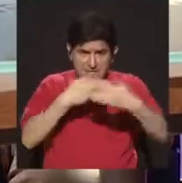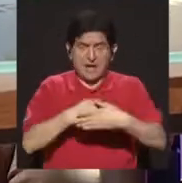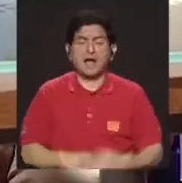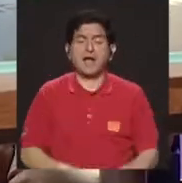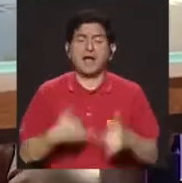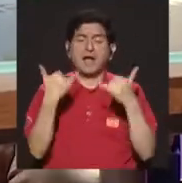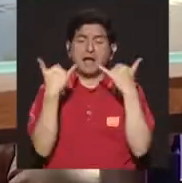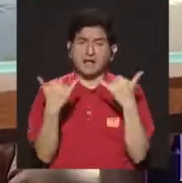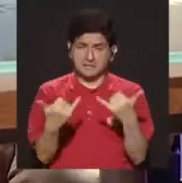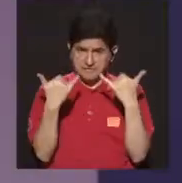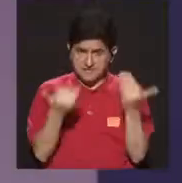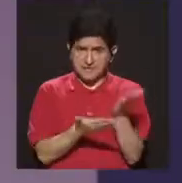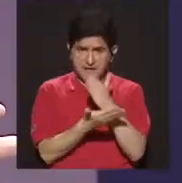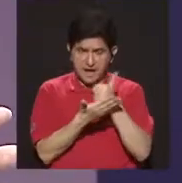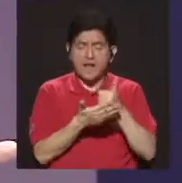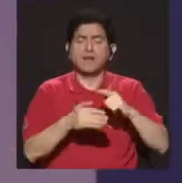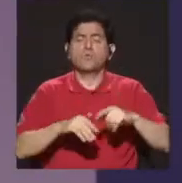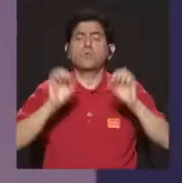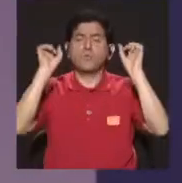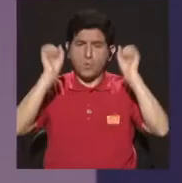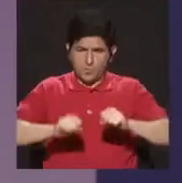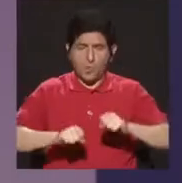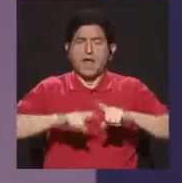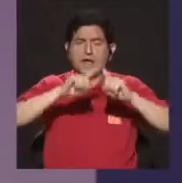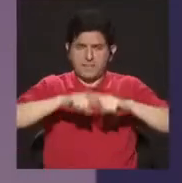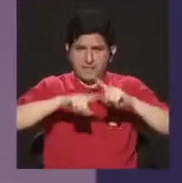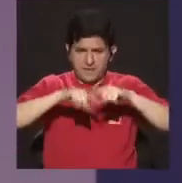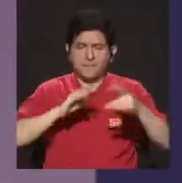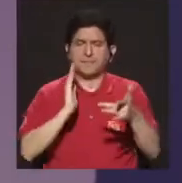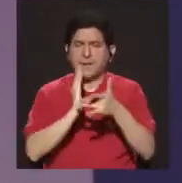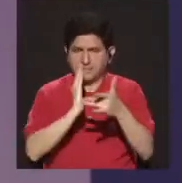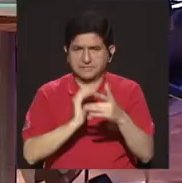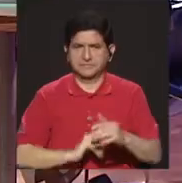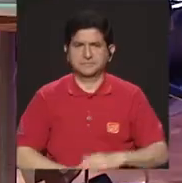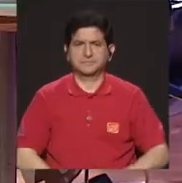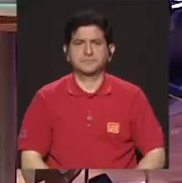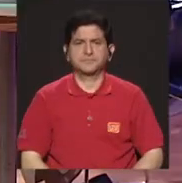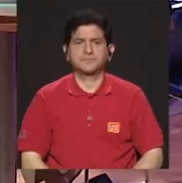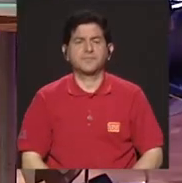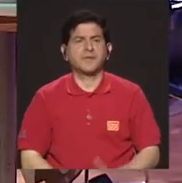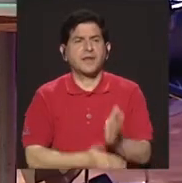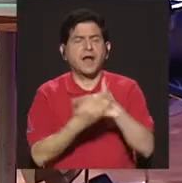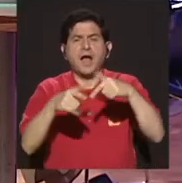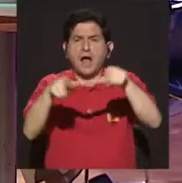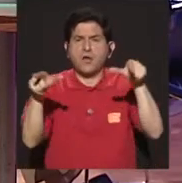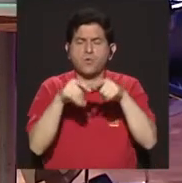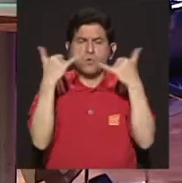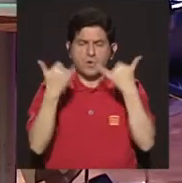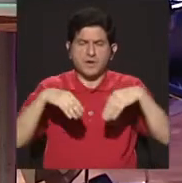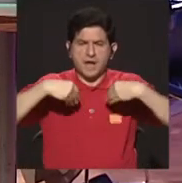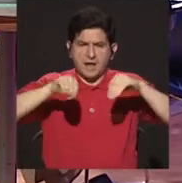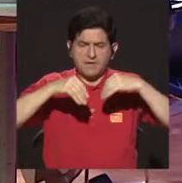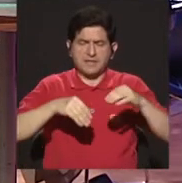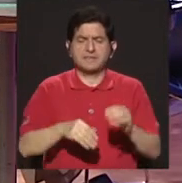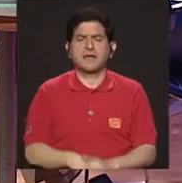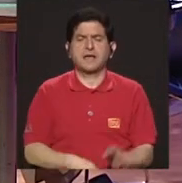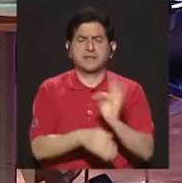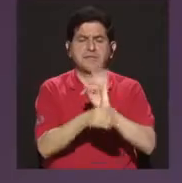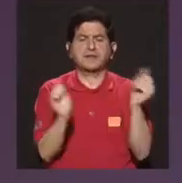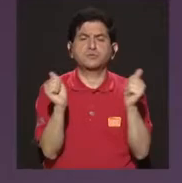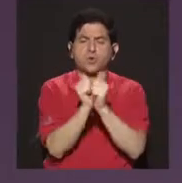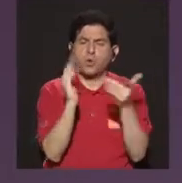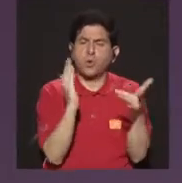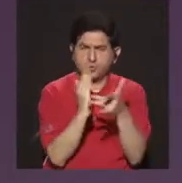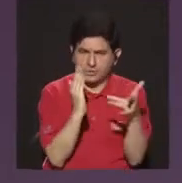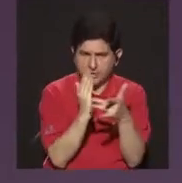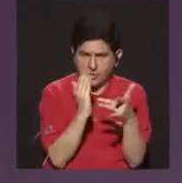dependiendo la pues el aparato la así energía algunas lugares ya están vendiendo televisores que tienen esta tecnología pero